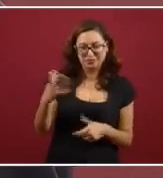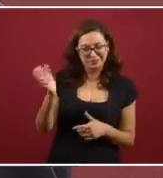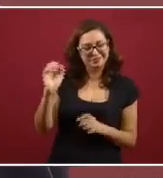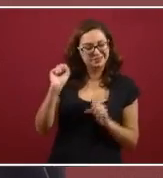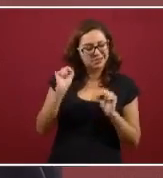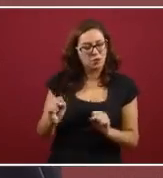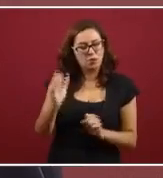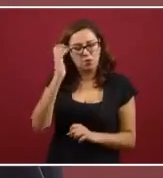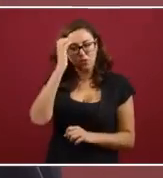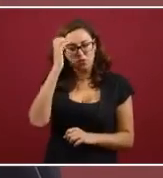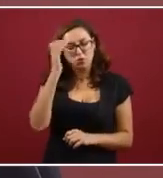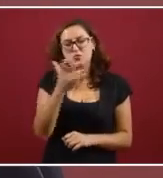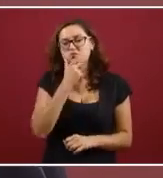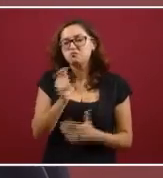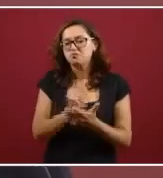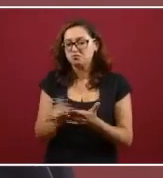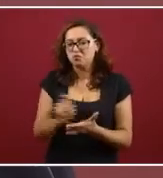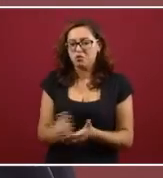extraordinario, un escritor,